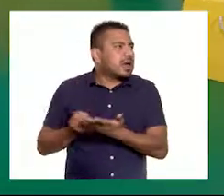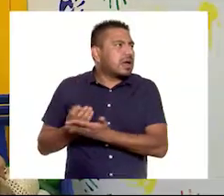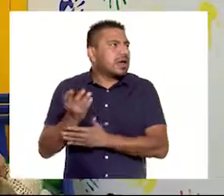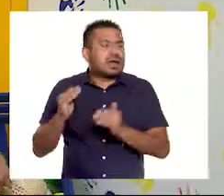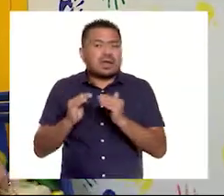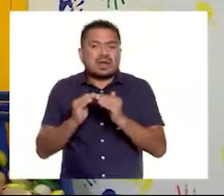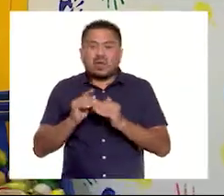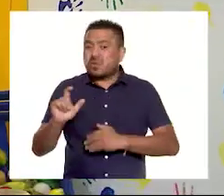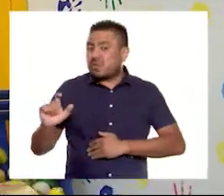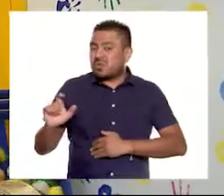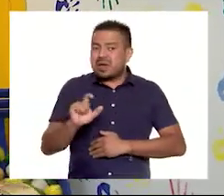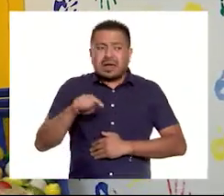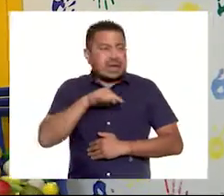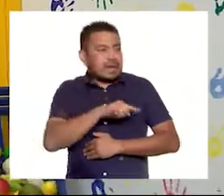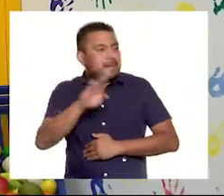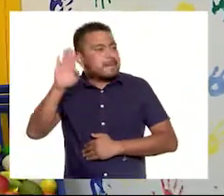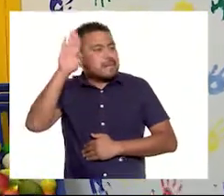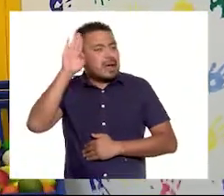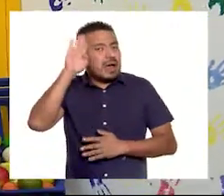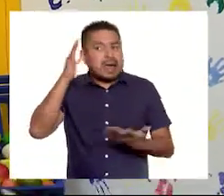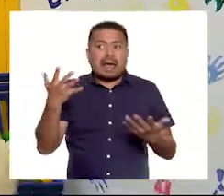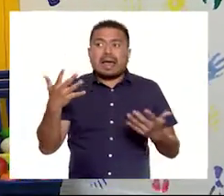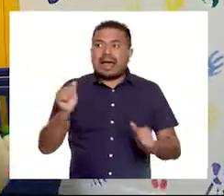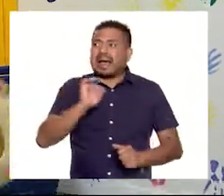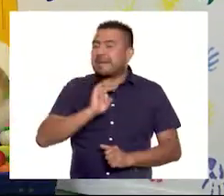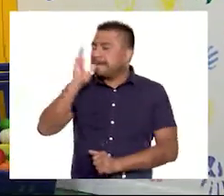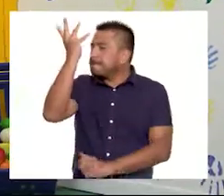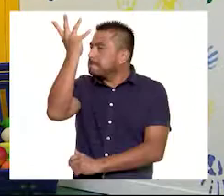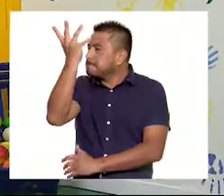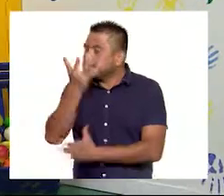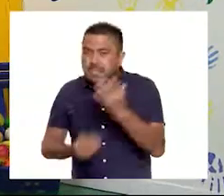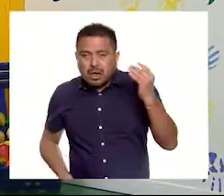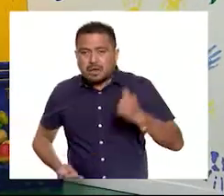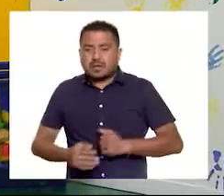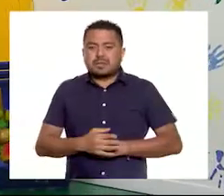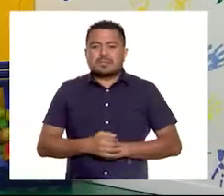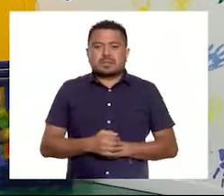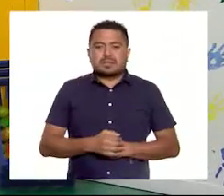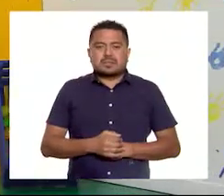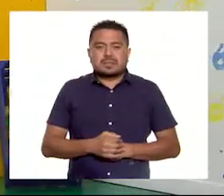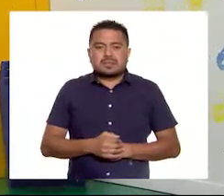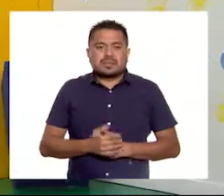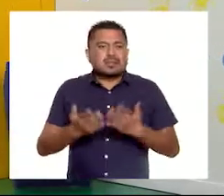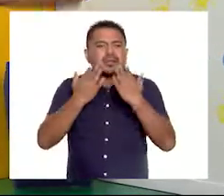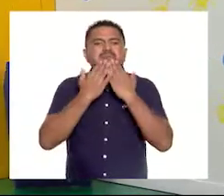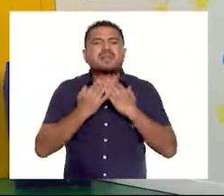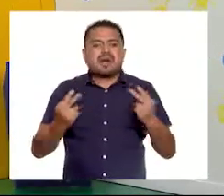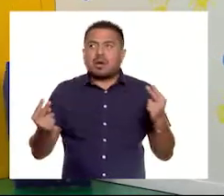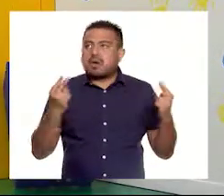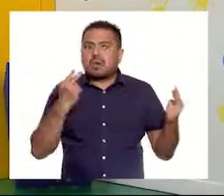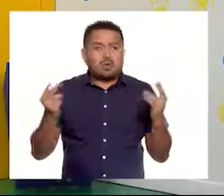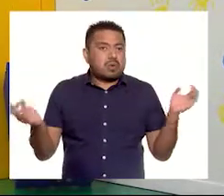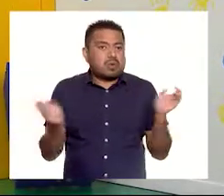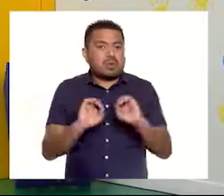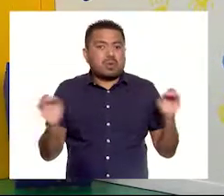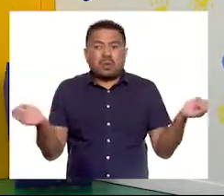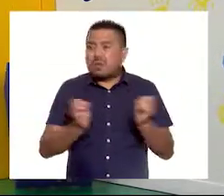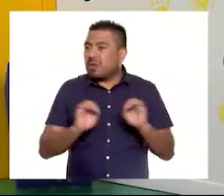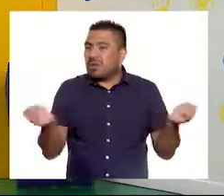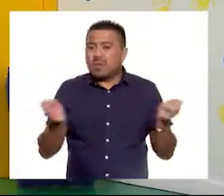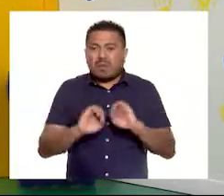Y justo cuando pensó que ya se había escapado... ¡Ay, nadie me vio!